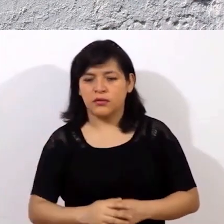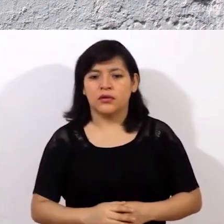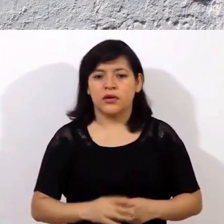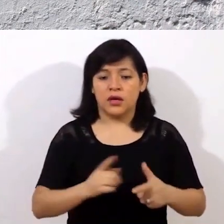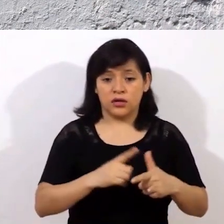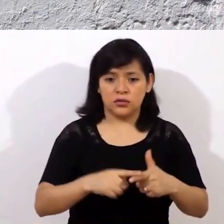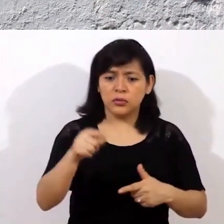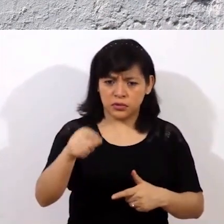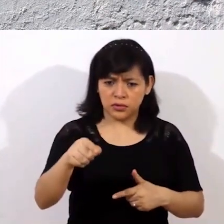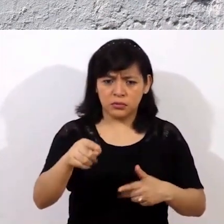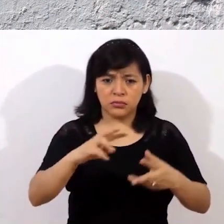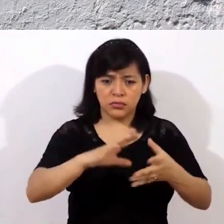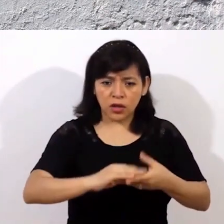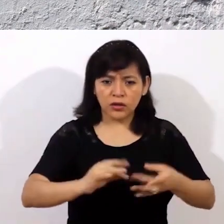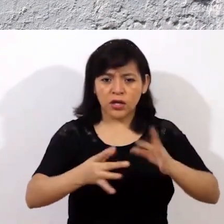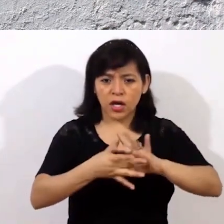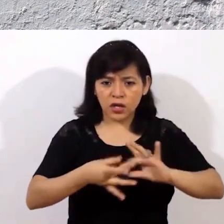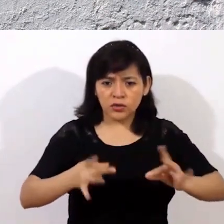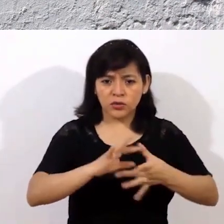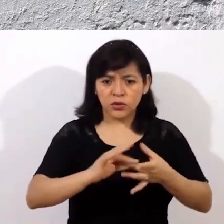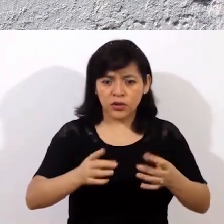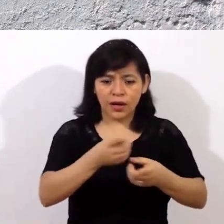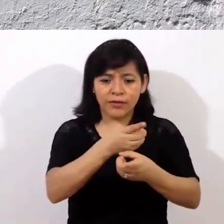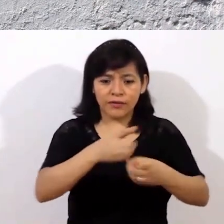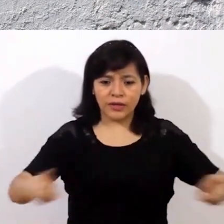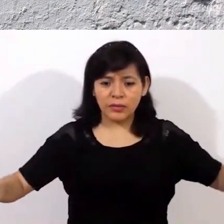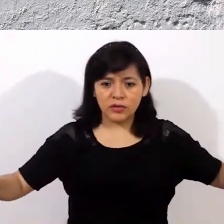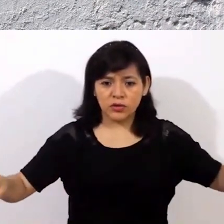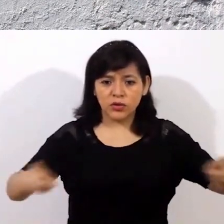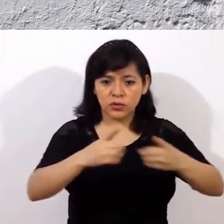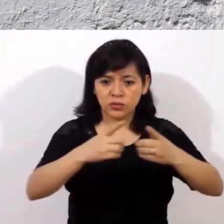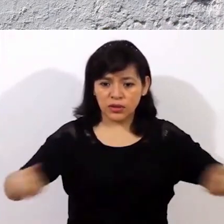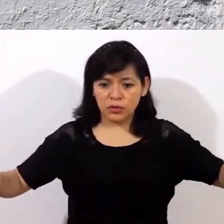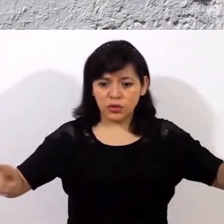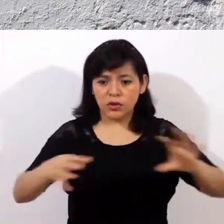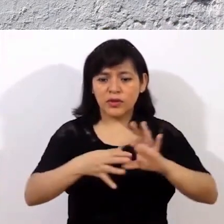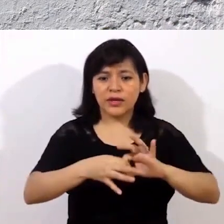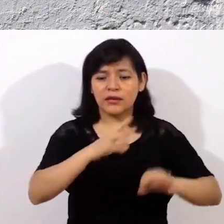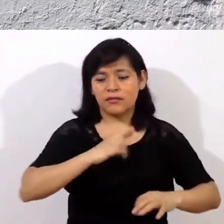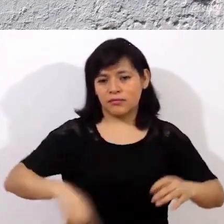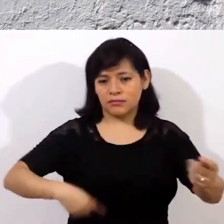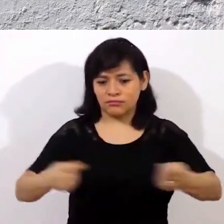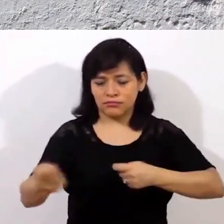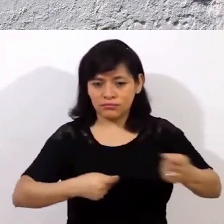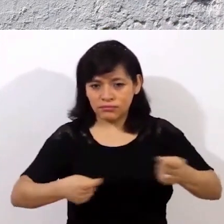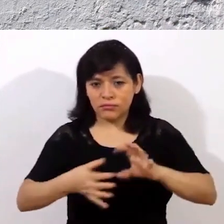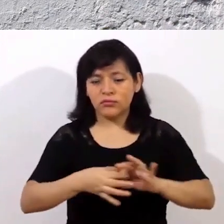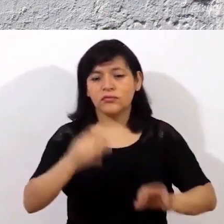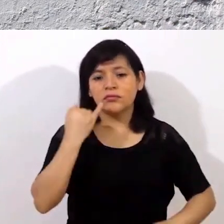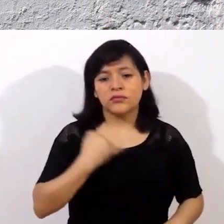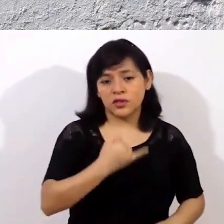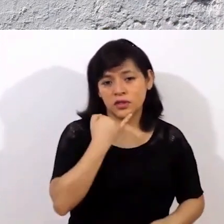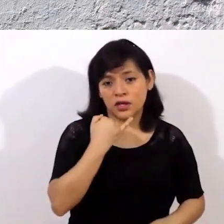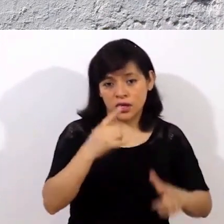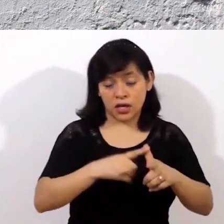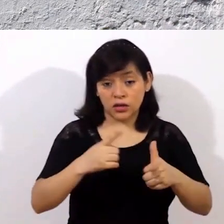Salomón, Roboam. Así entonces empieza toda la historia de la división del reino. Y bueno, encontramos entonces